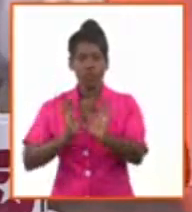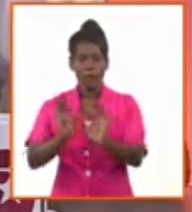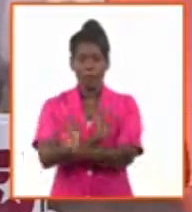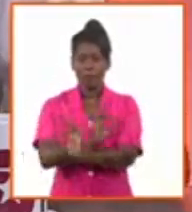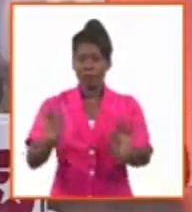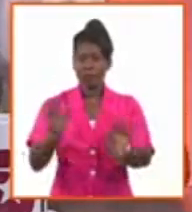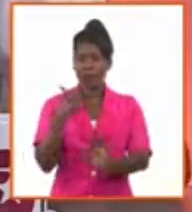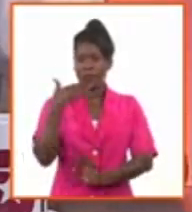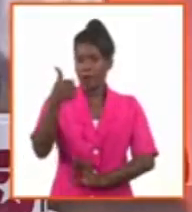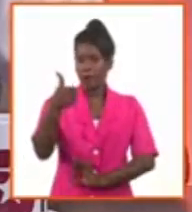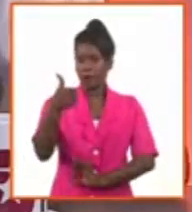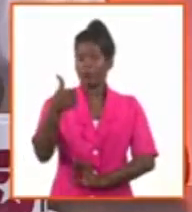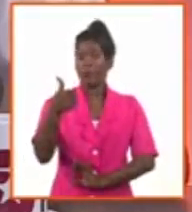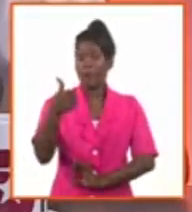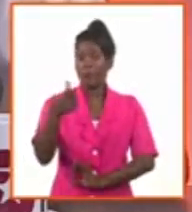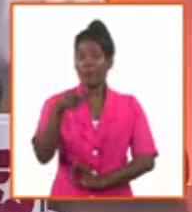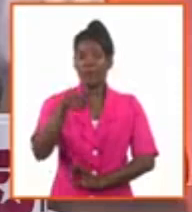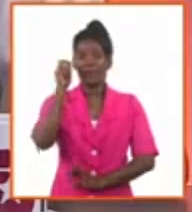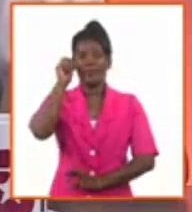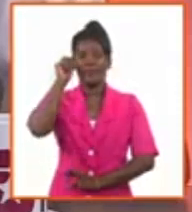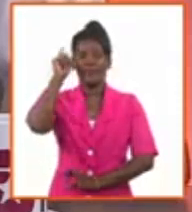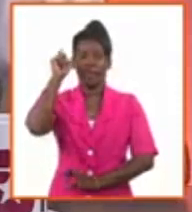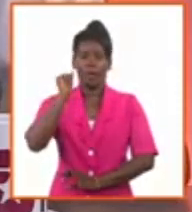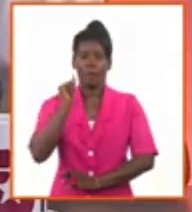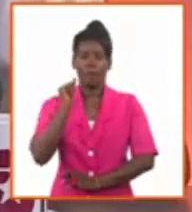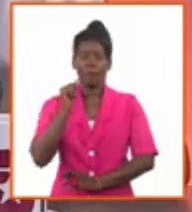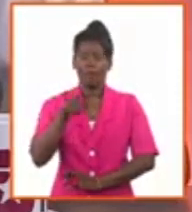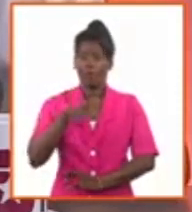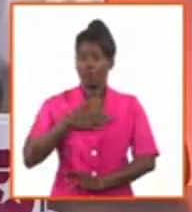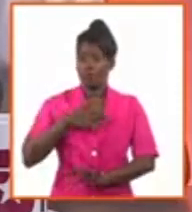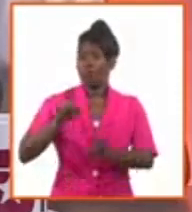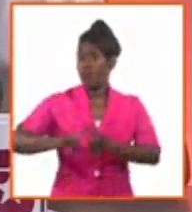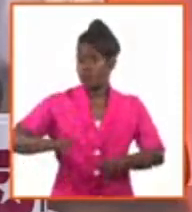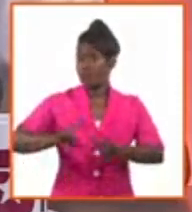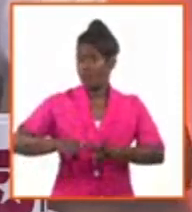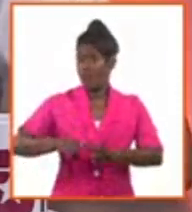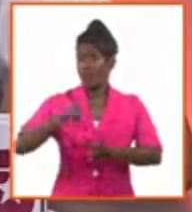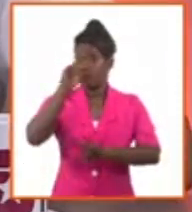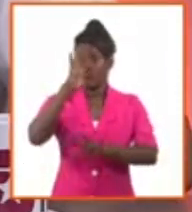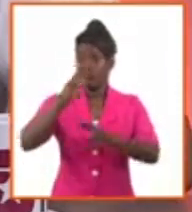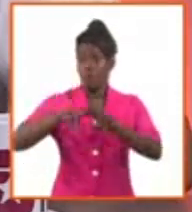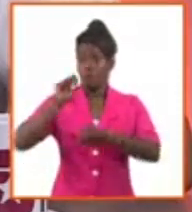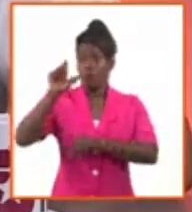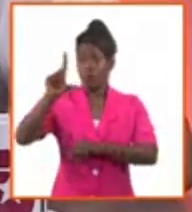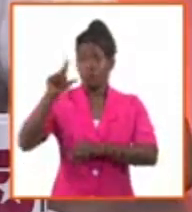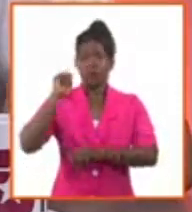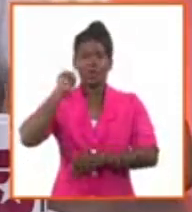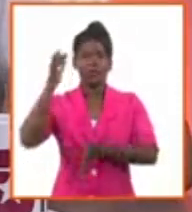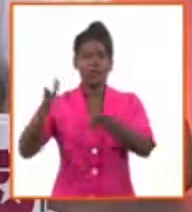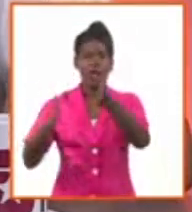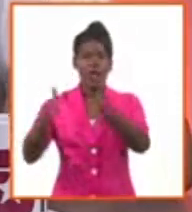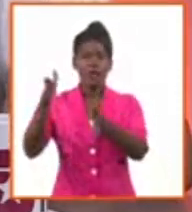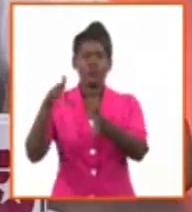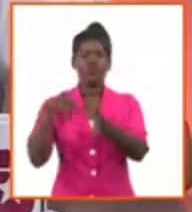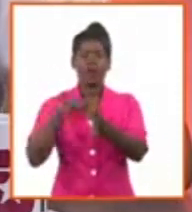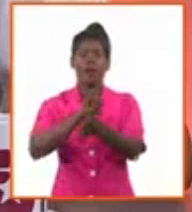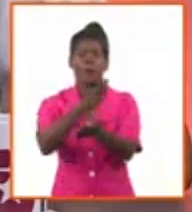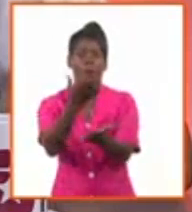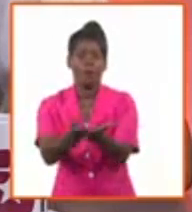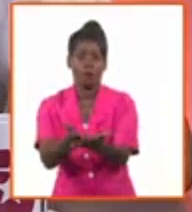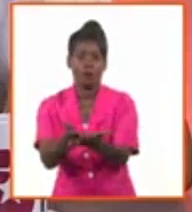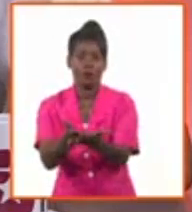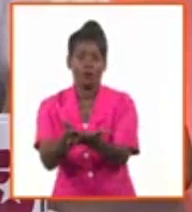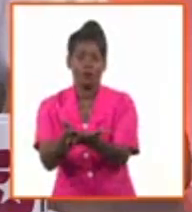dinámica y perfeccionaba cómo era toda la sala. En la Universidad de Ciencias Médicas Holguín, este año nos hemos